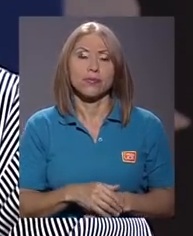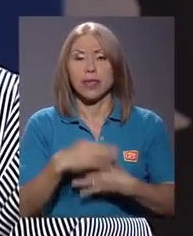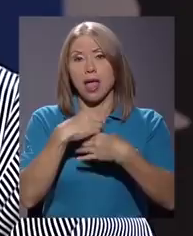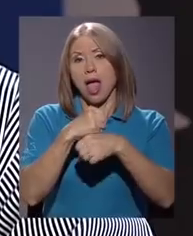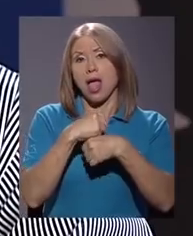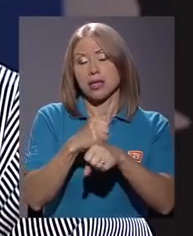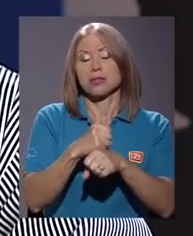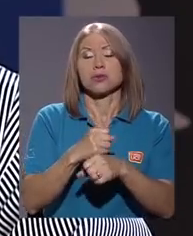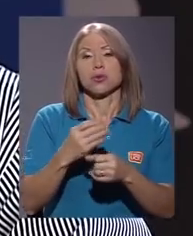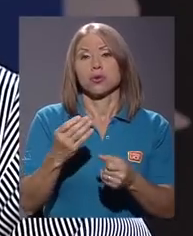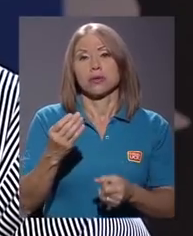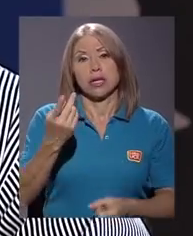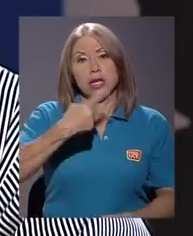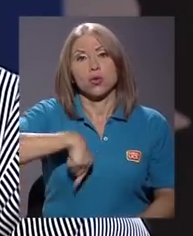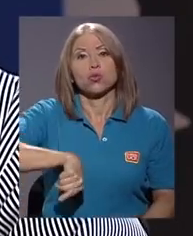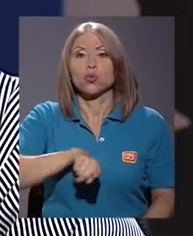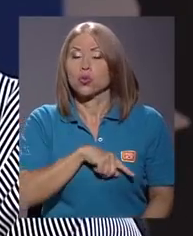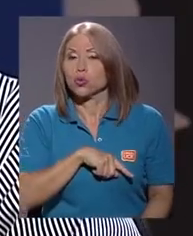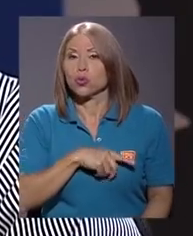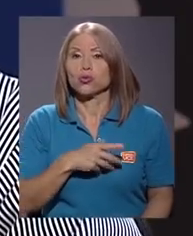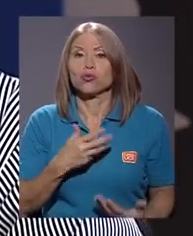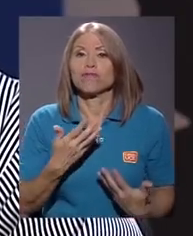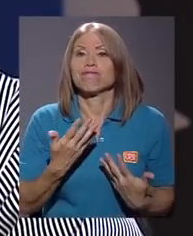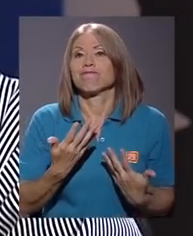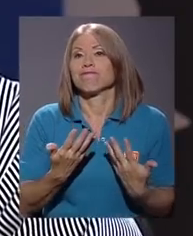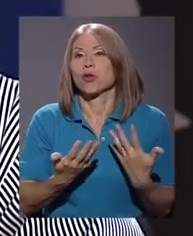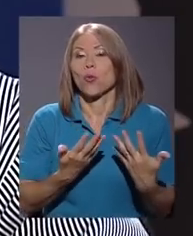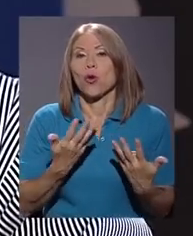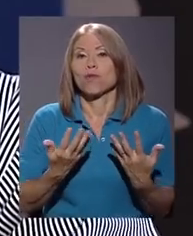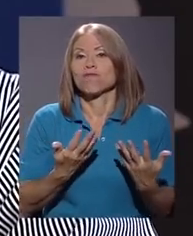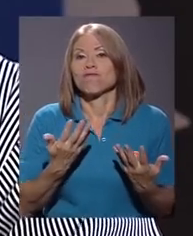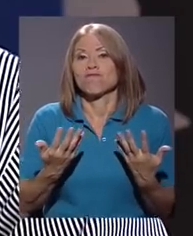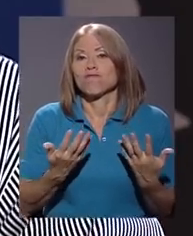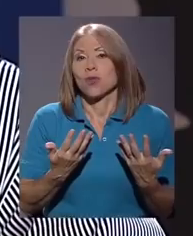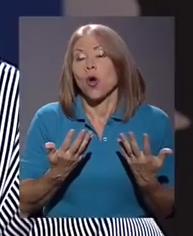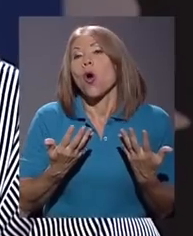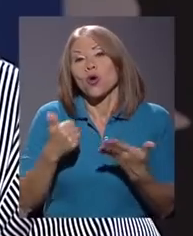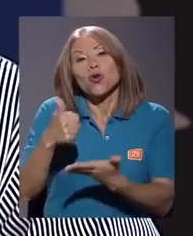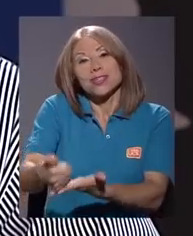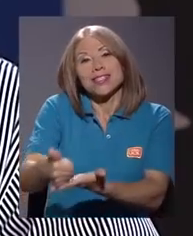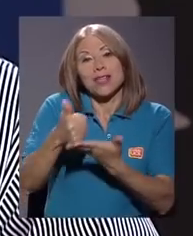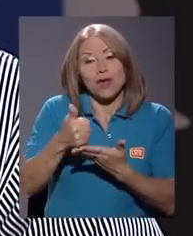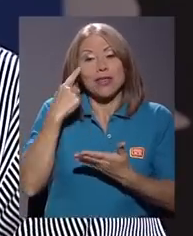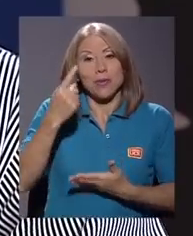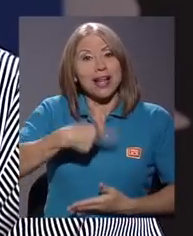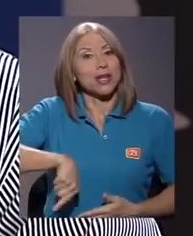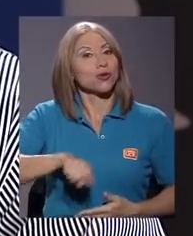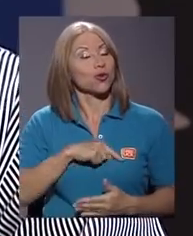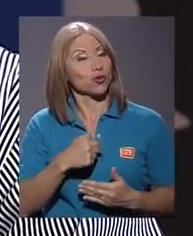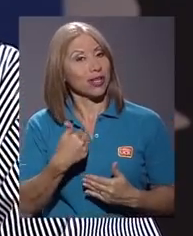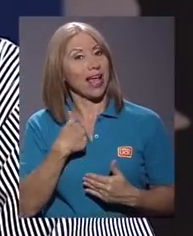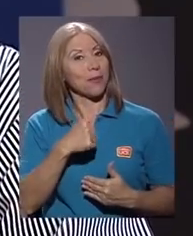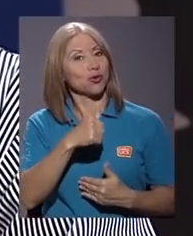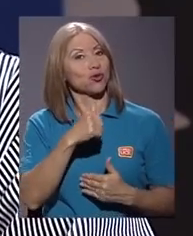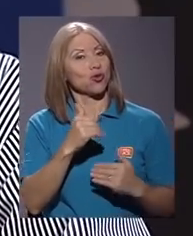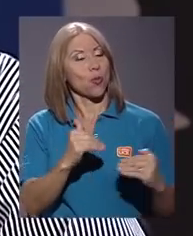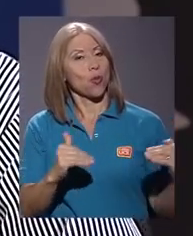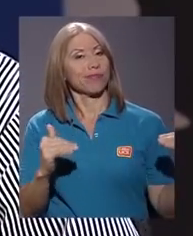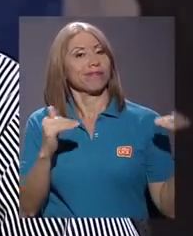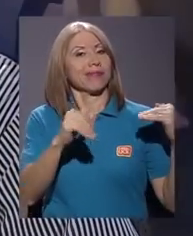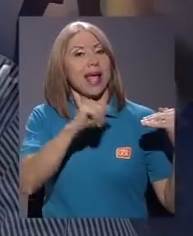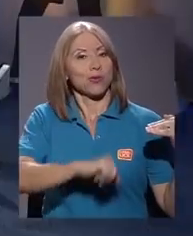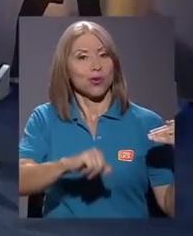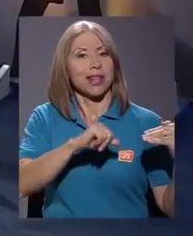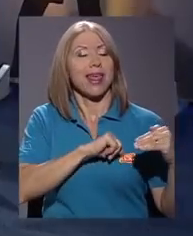como como O tal vez nos está ayudando a llegar a una una posición de cierta autoridad pianística en el mundo